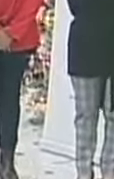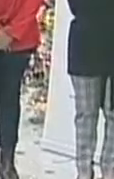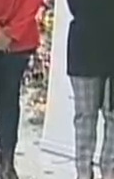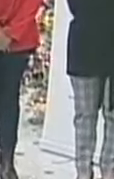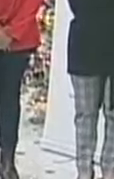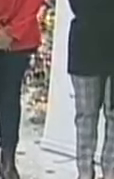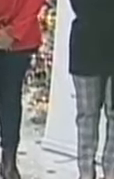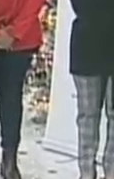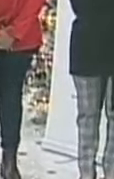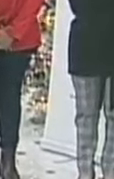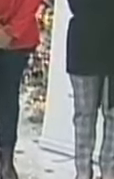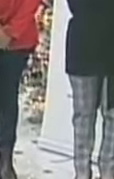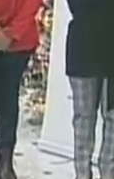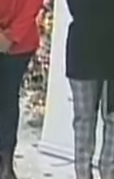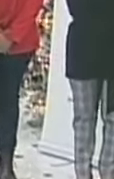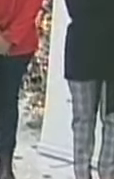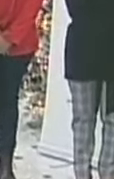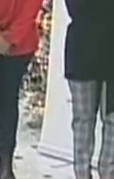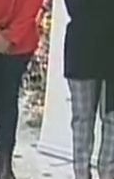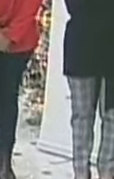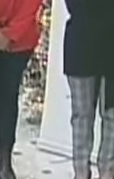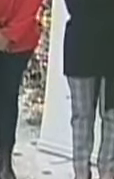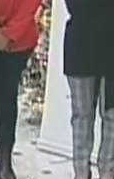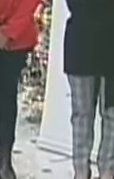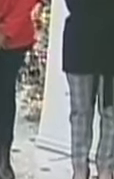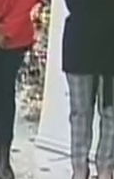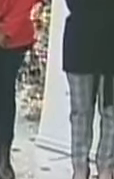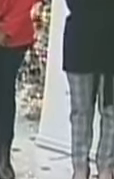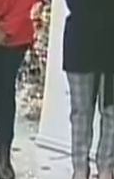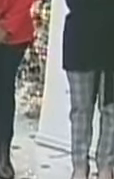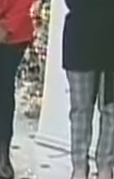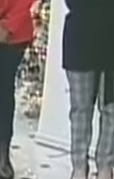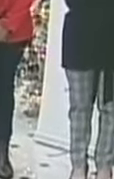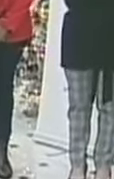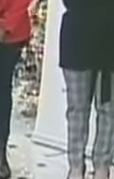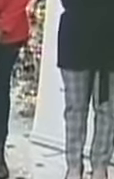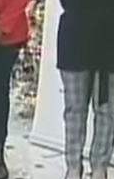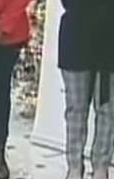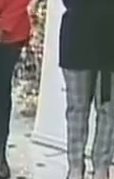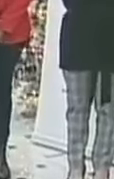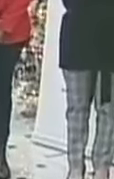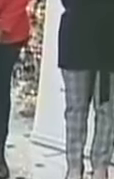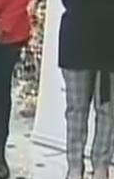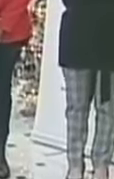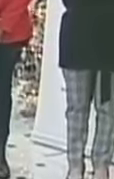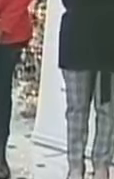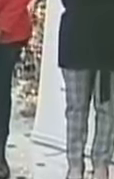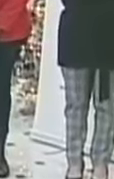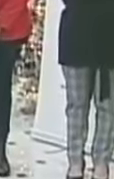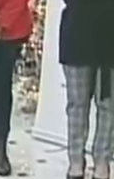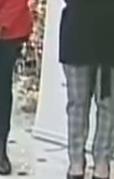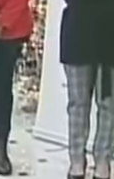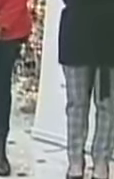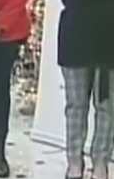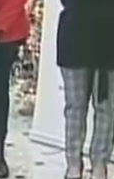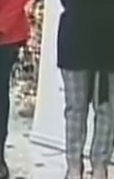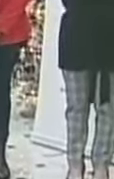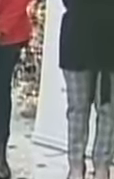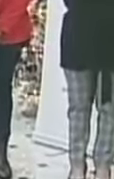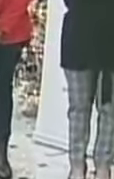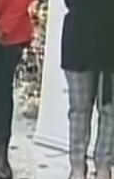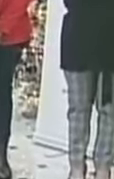la consolidación tecnológica, financiera, la consolidación de este banco que tiene que